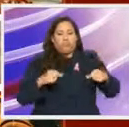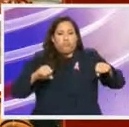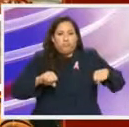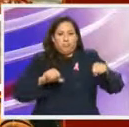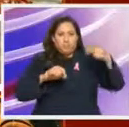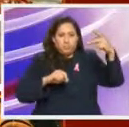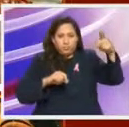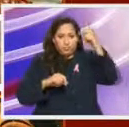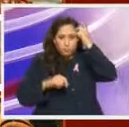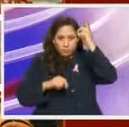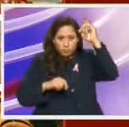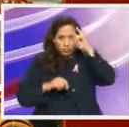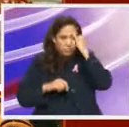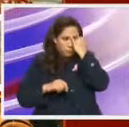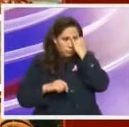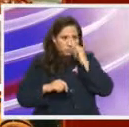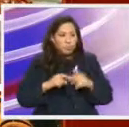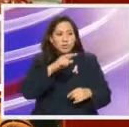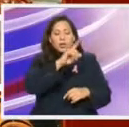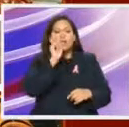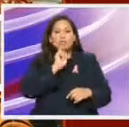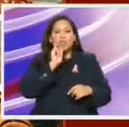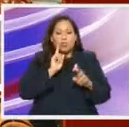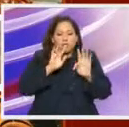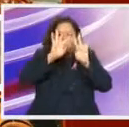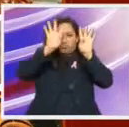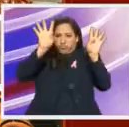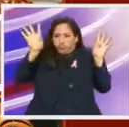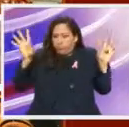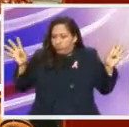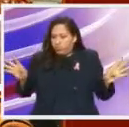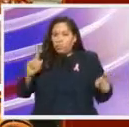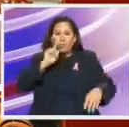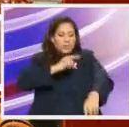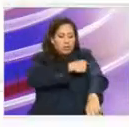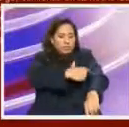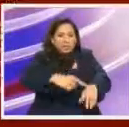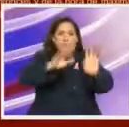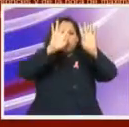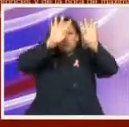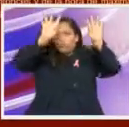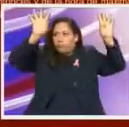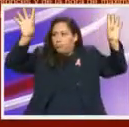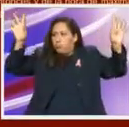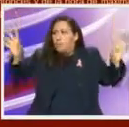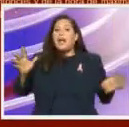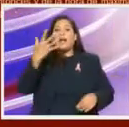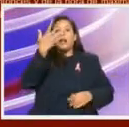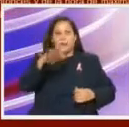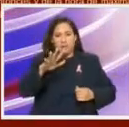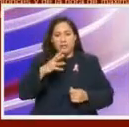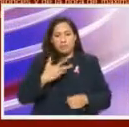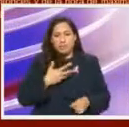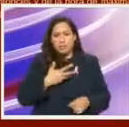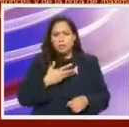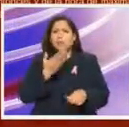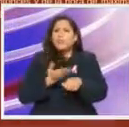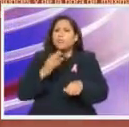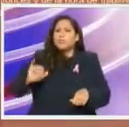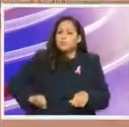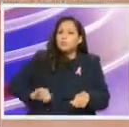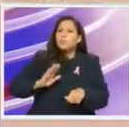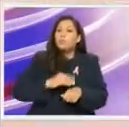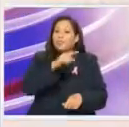al dios padre. Estamos viendo las imágenes. ¿Esta mujer tiene varios brazos o qué es lo que se le ve atrás? Sí, claro, sí tiene 10 brazos. Y es muy interesante porque es